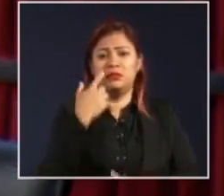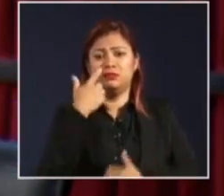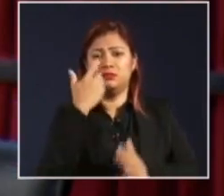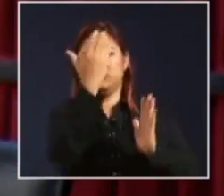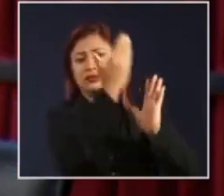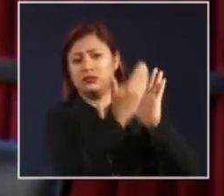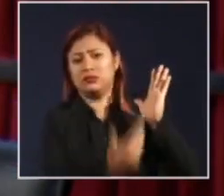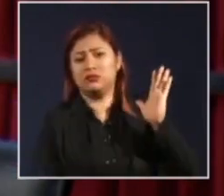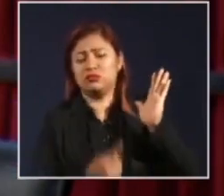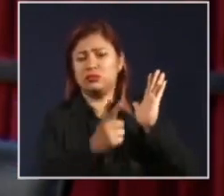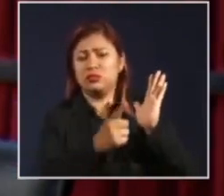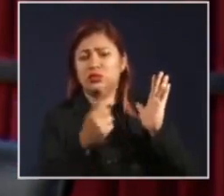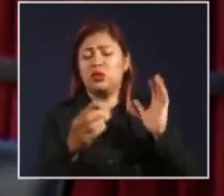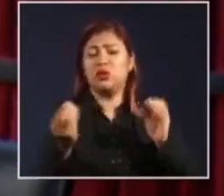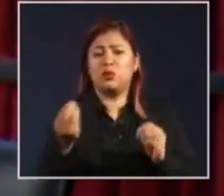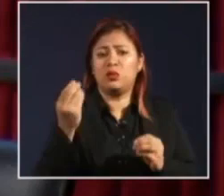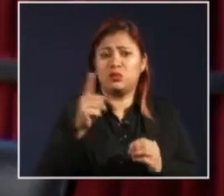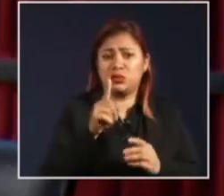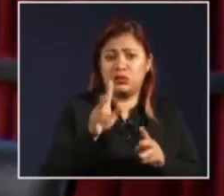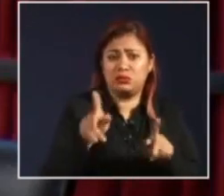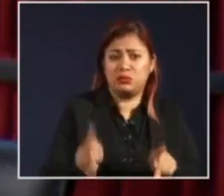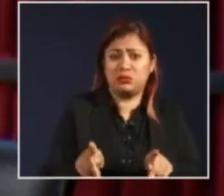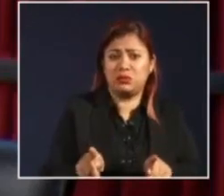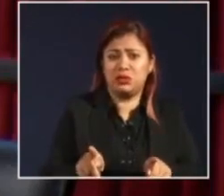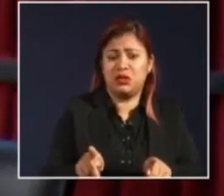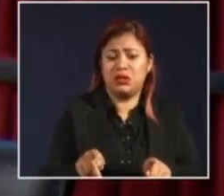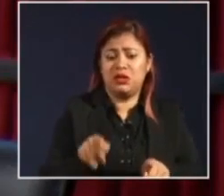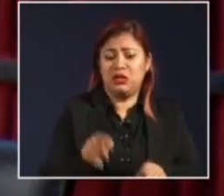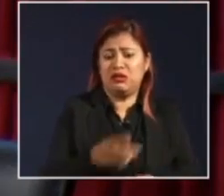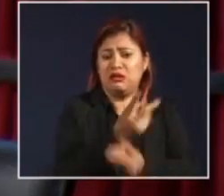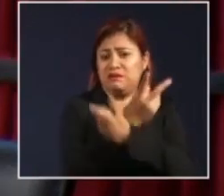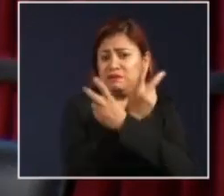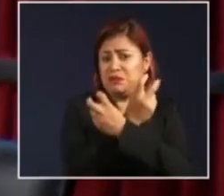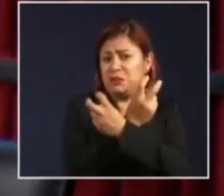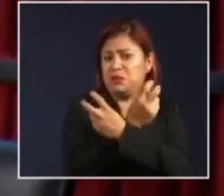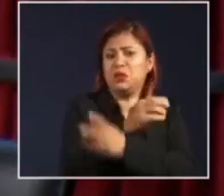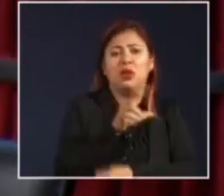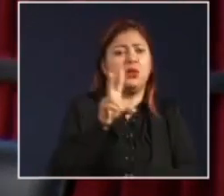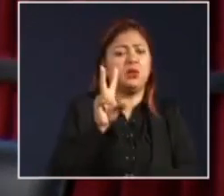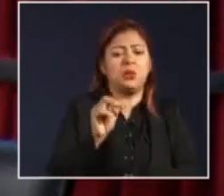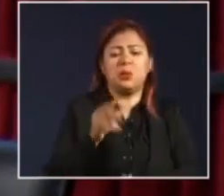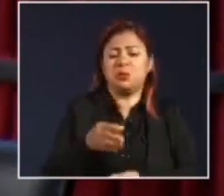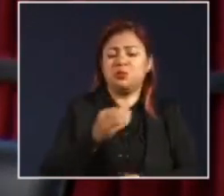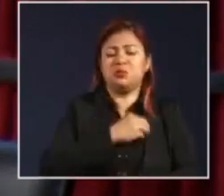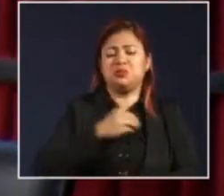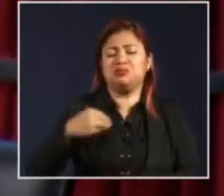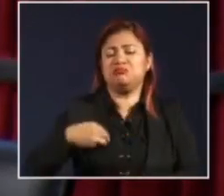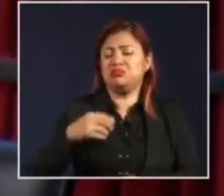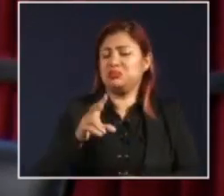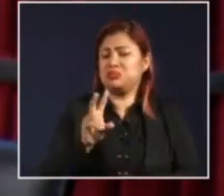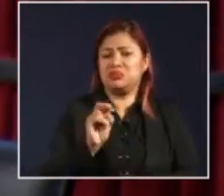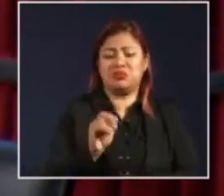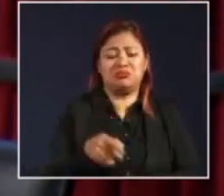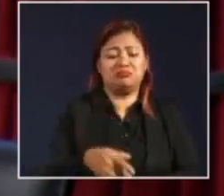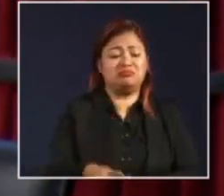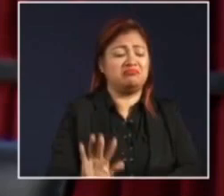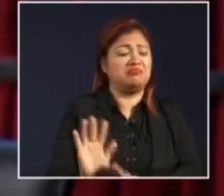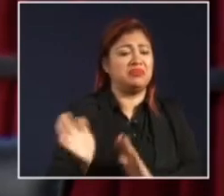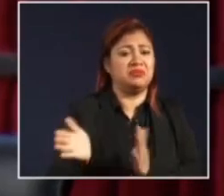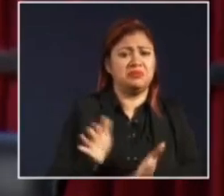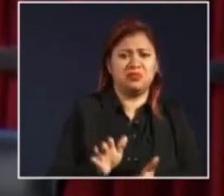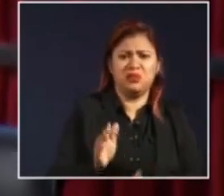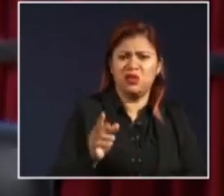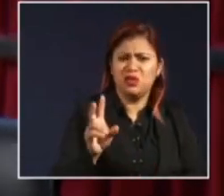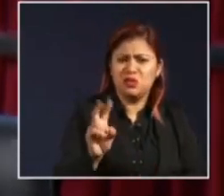si una persona adquiere el coronavirus, ellos no lo van a atender y que lo va a tener que hacer el